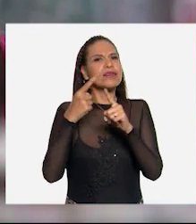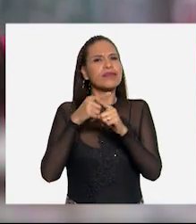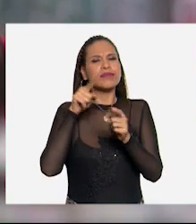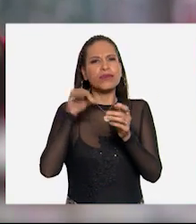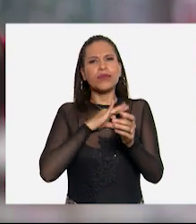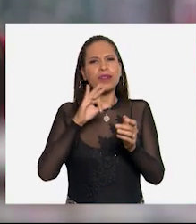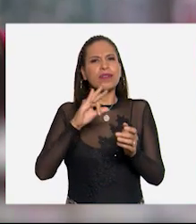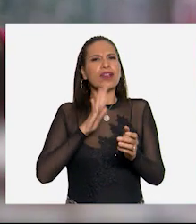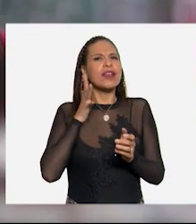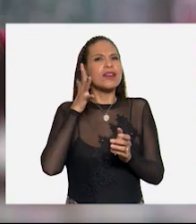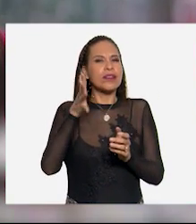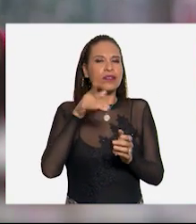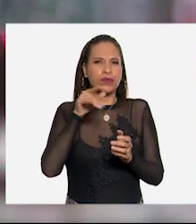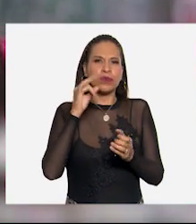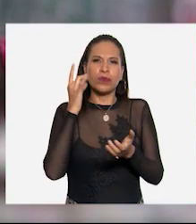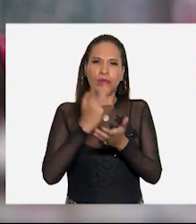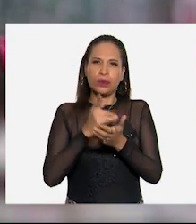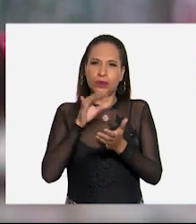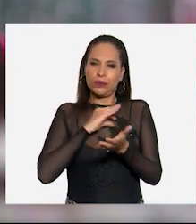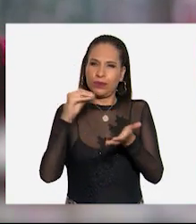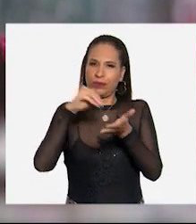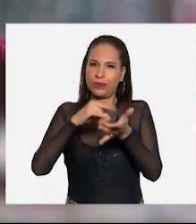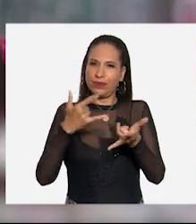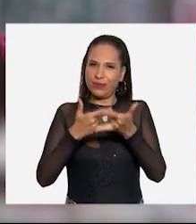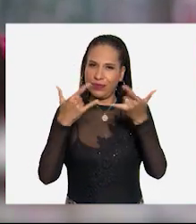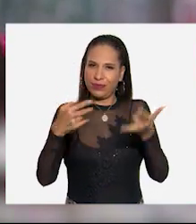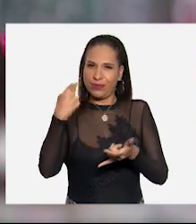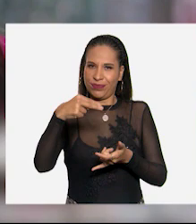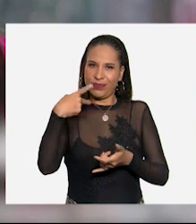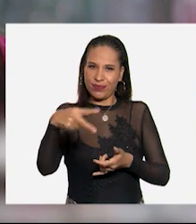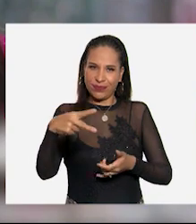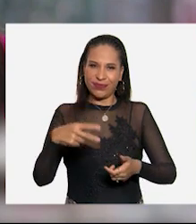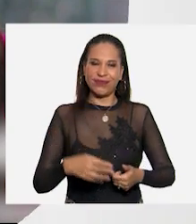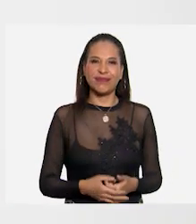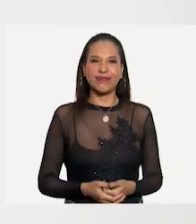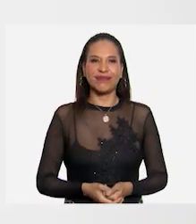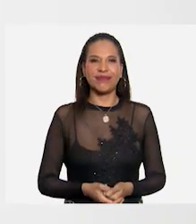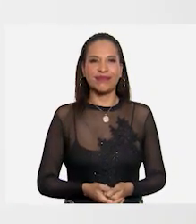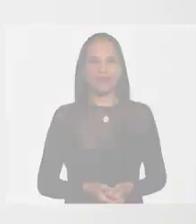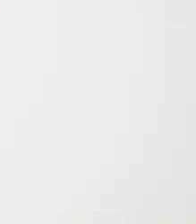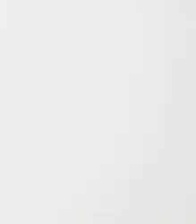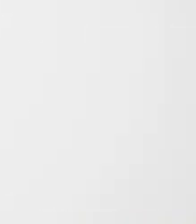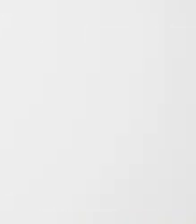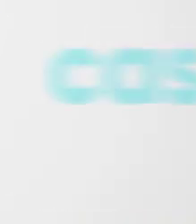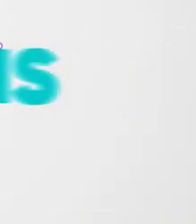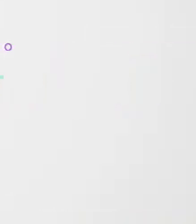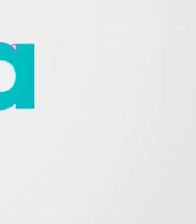esperanzas, y sobre todo, dejar tu nombre marcado en la historia.